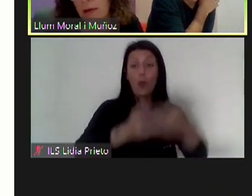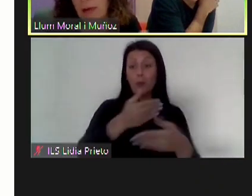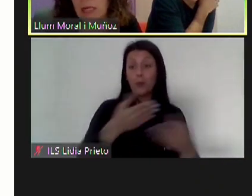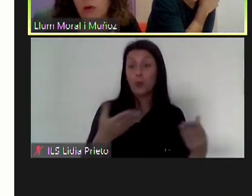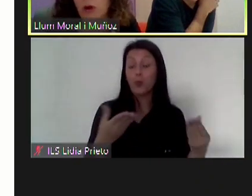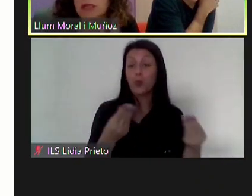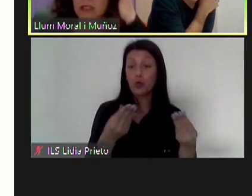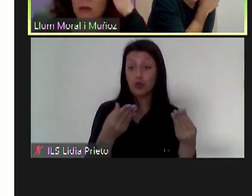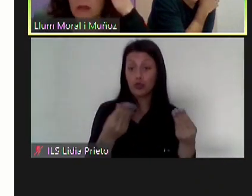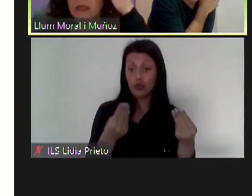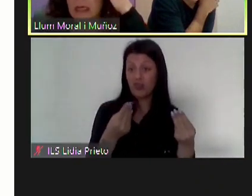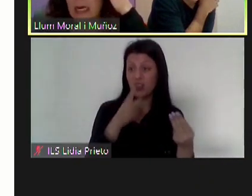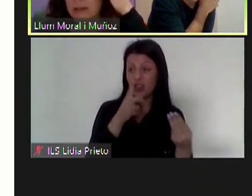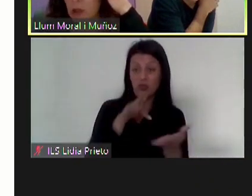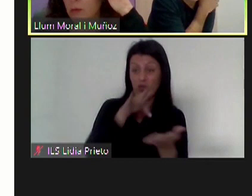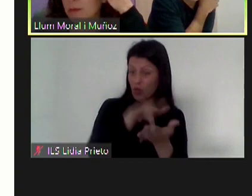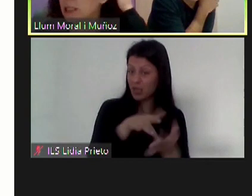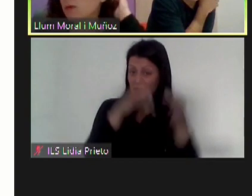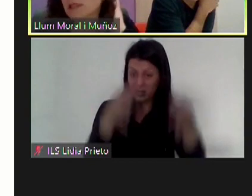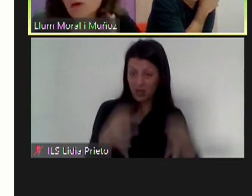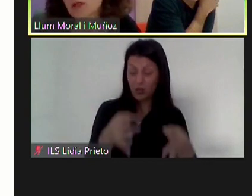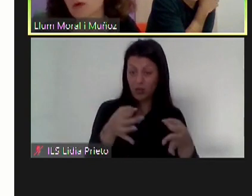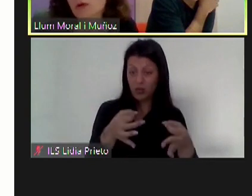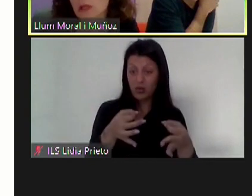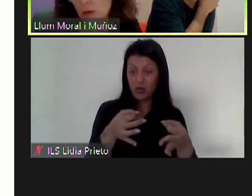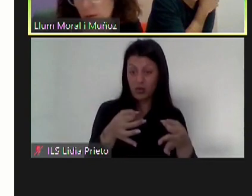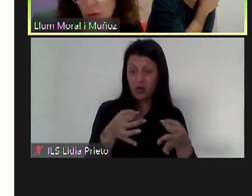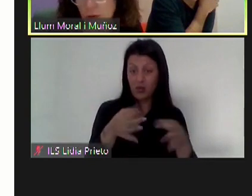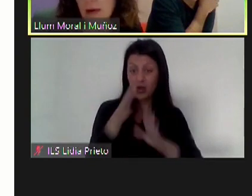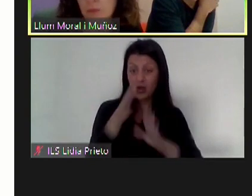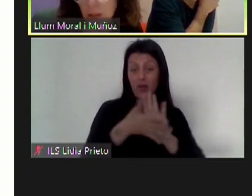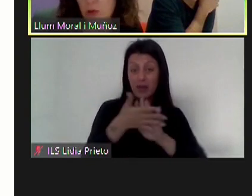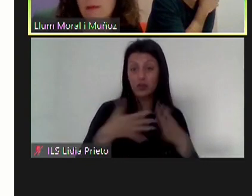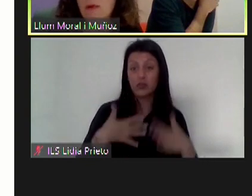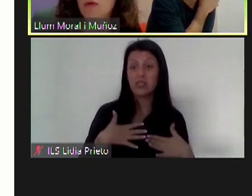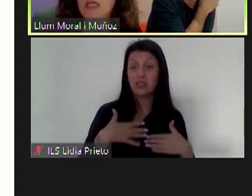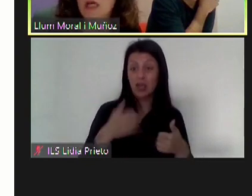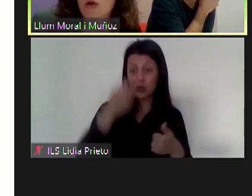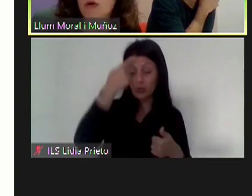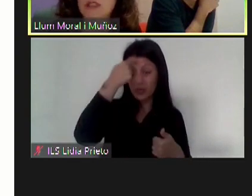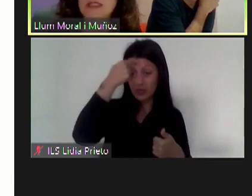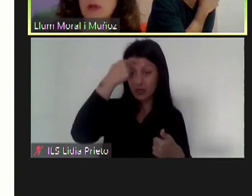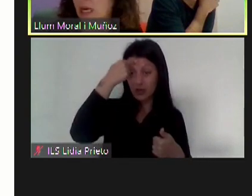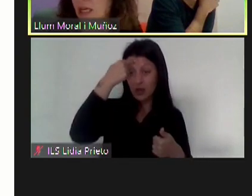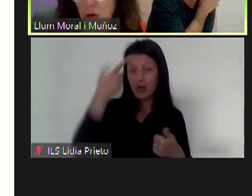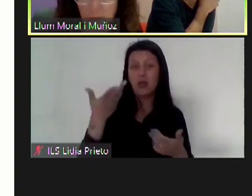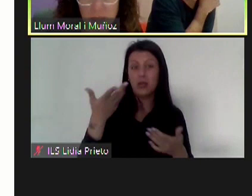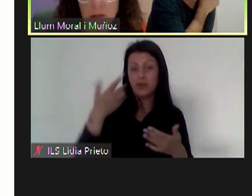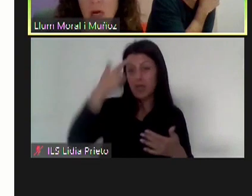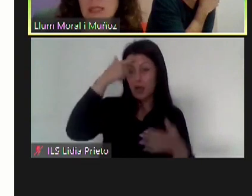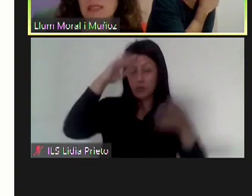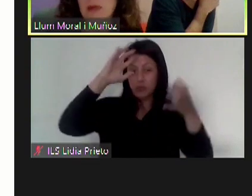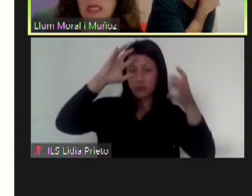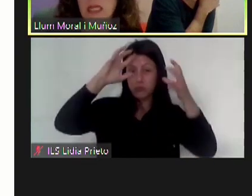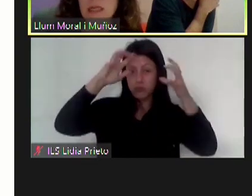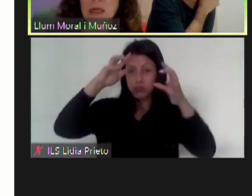habrá pasado o lo habéis visto, en las personas con problemas de salud mental cuando ya pues, te habla un deterioro cognitivo, etc. Y yo creo que pasa